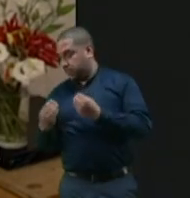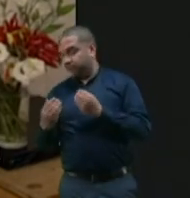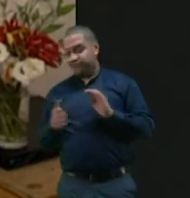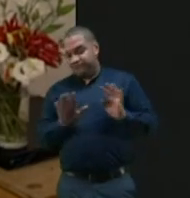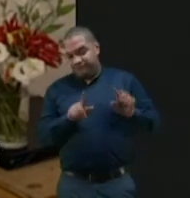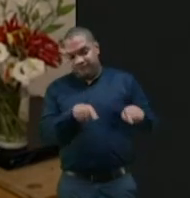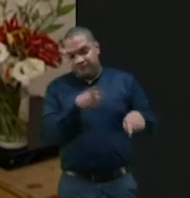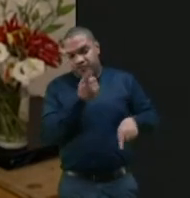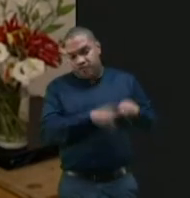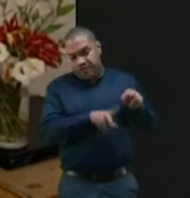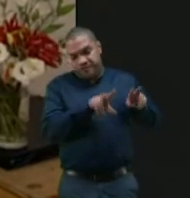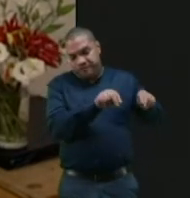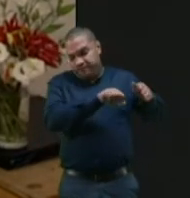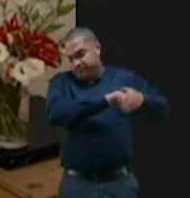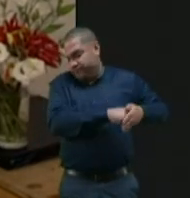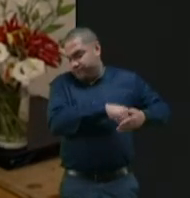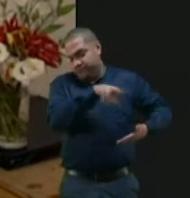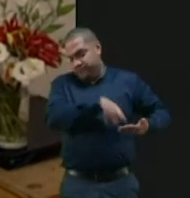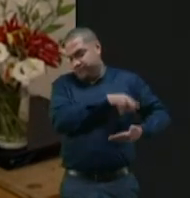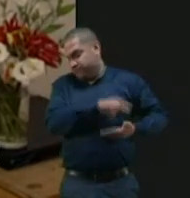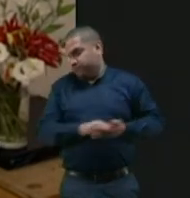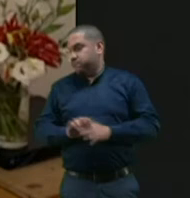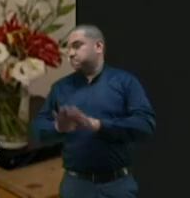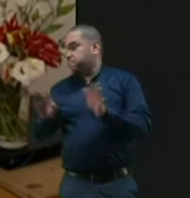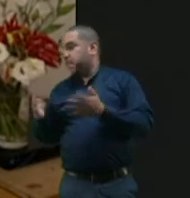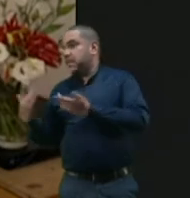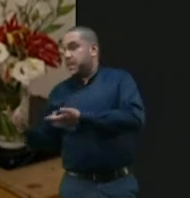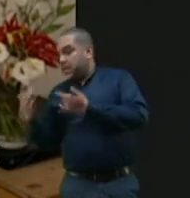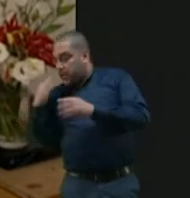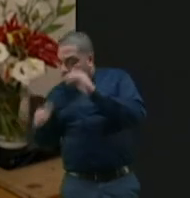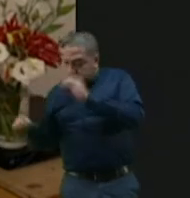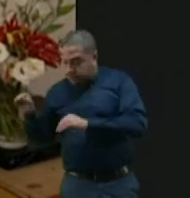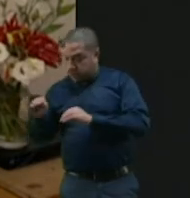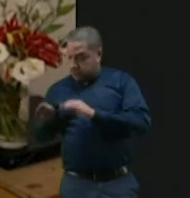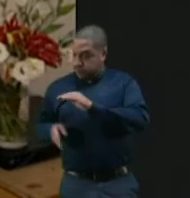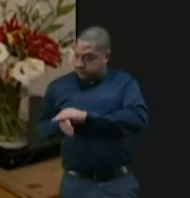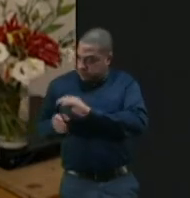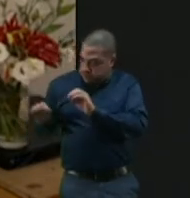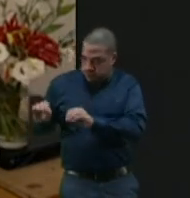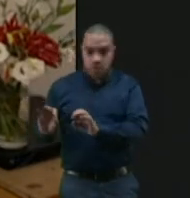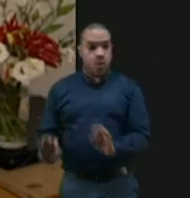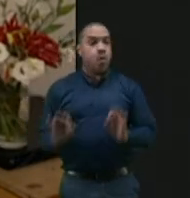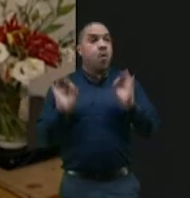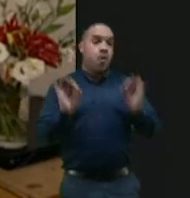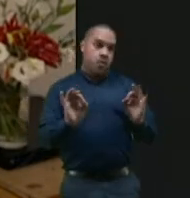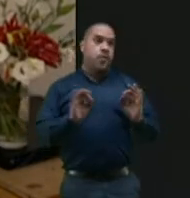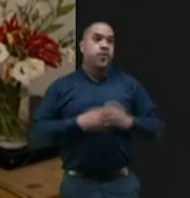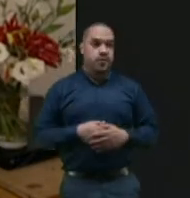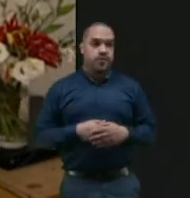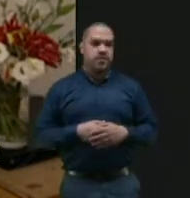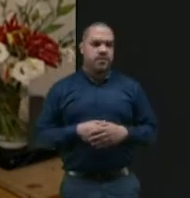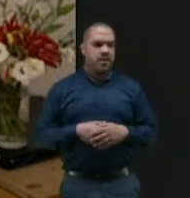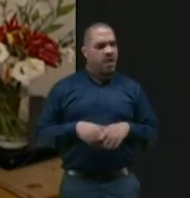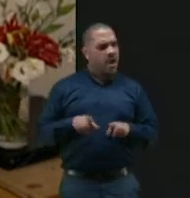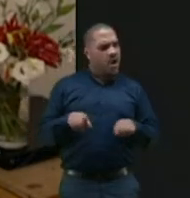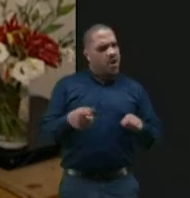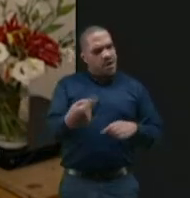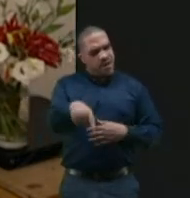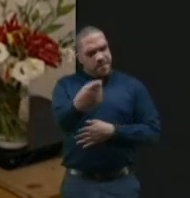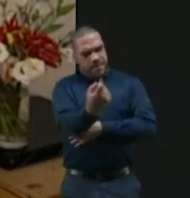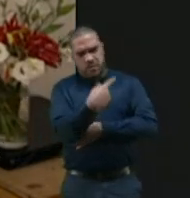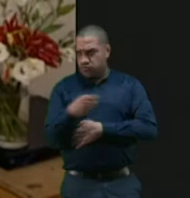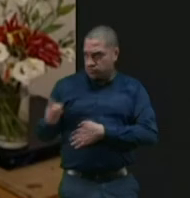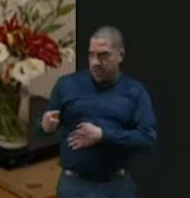pudiera crear muchas de las que he creado hasta ahora. De vez en cuando la gente me pregunta si tomé la decisión